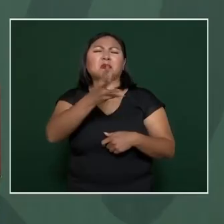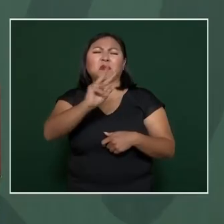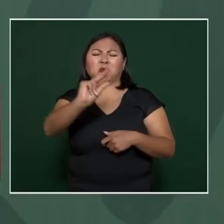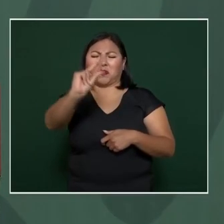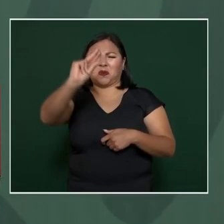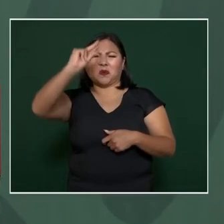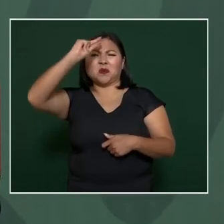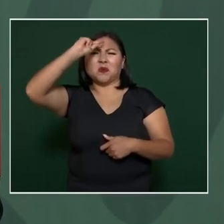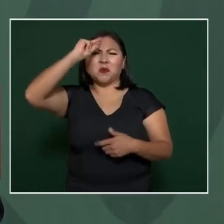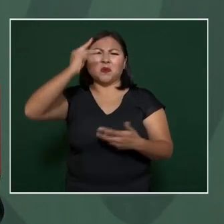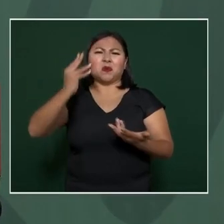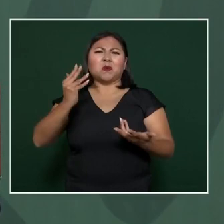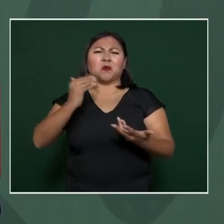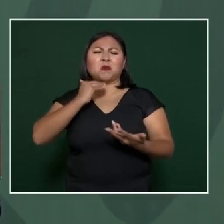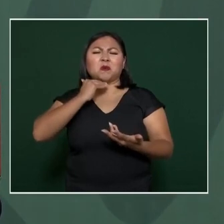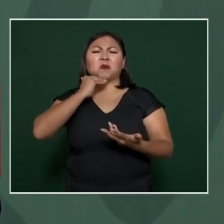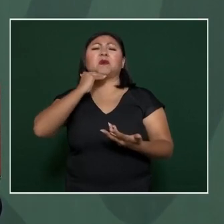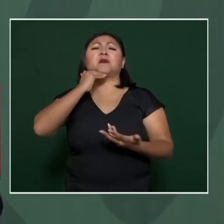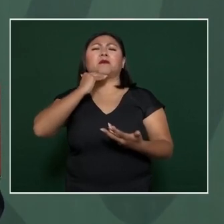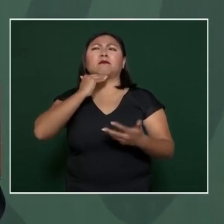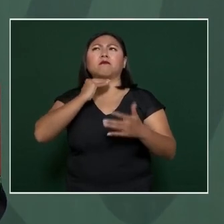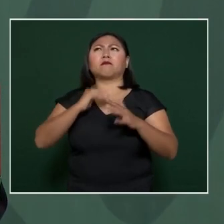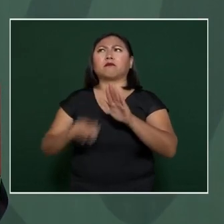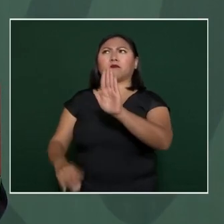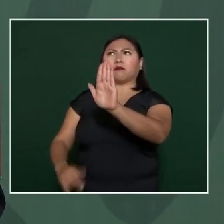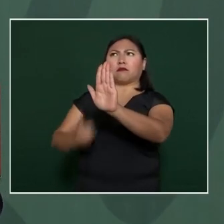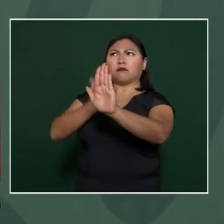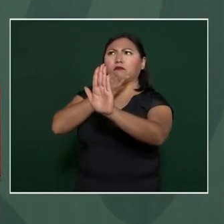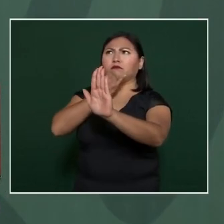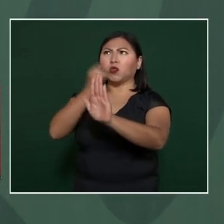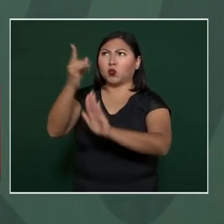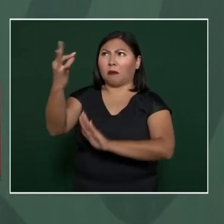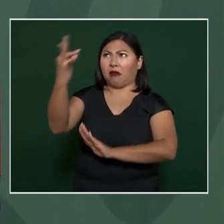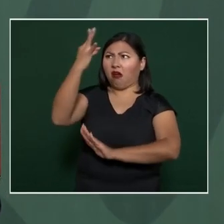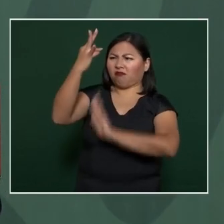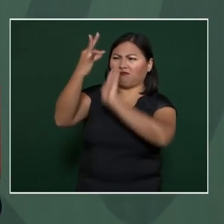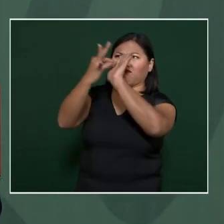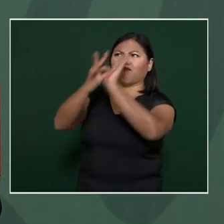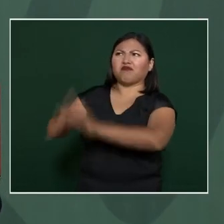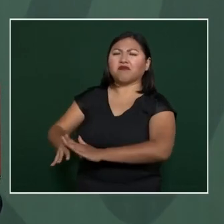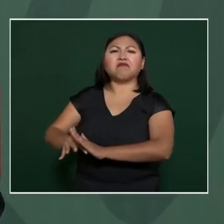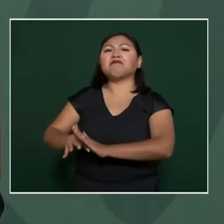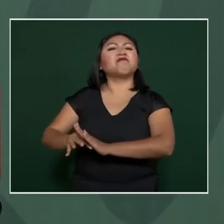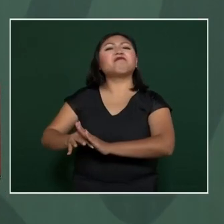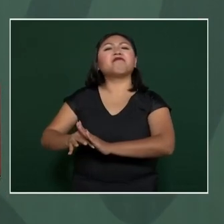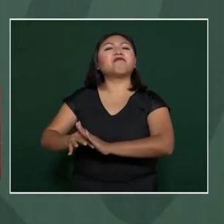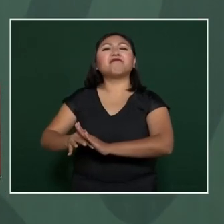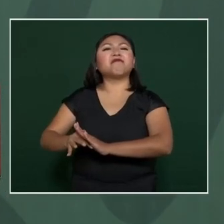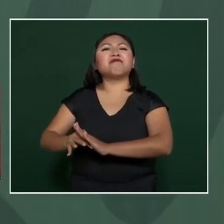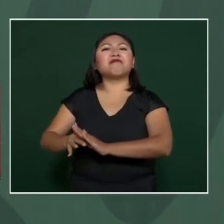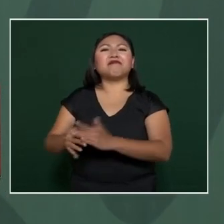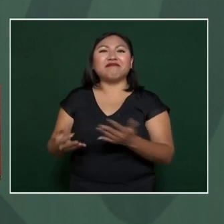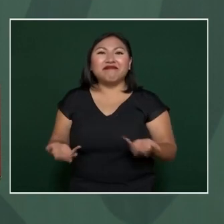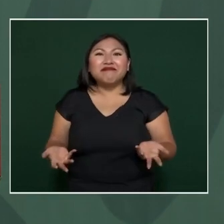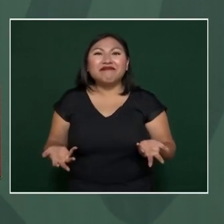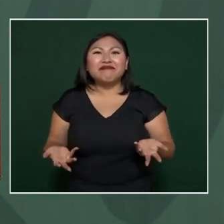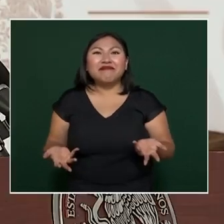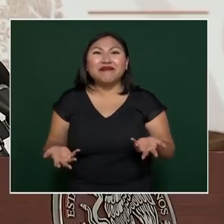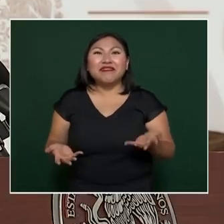pieza no se deja manipular de ah ahora